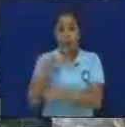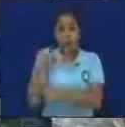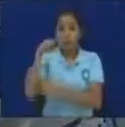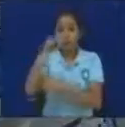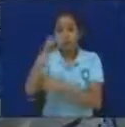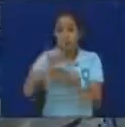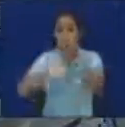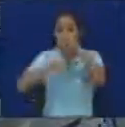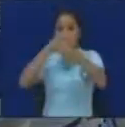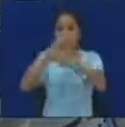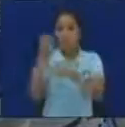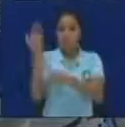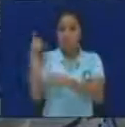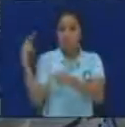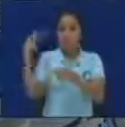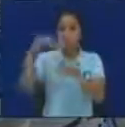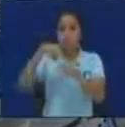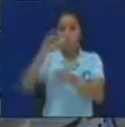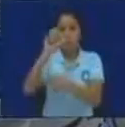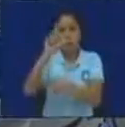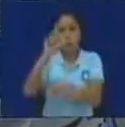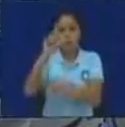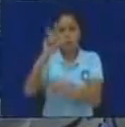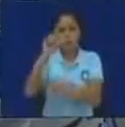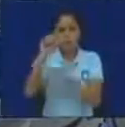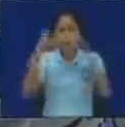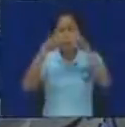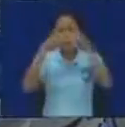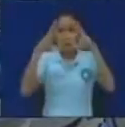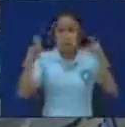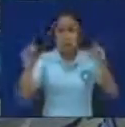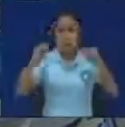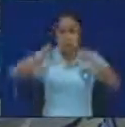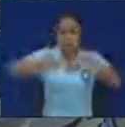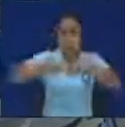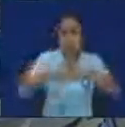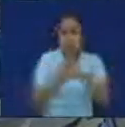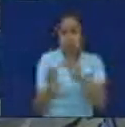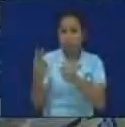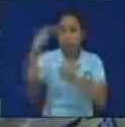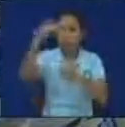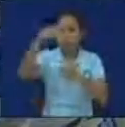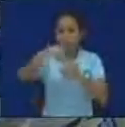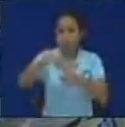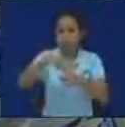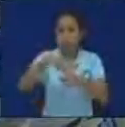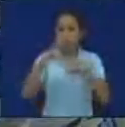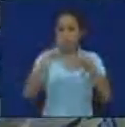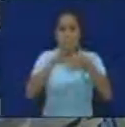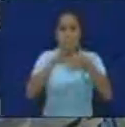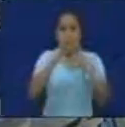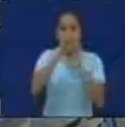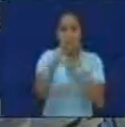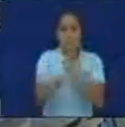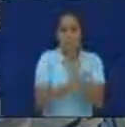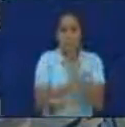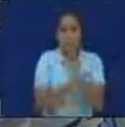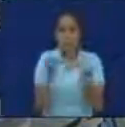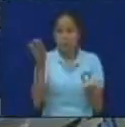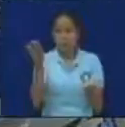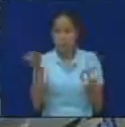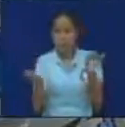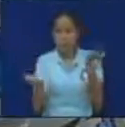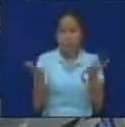años del ALBA, del ingreso de Nicaragua a la Alianza Bolivariana. Y si hacemos un balance del